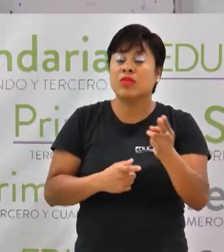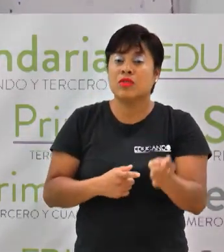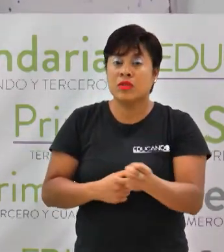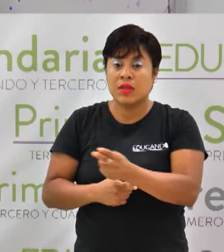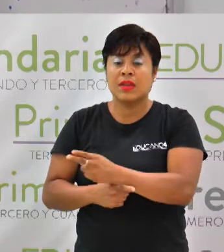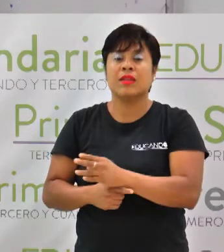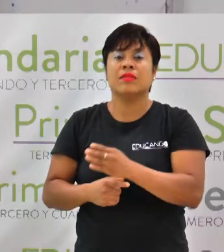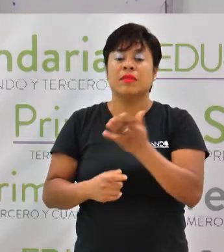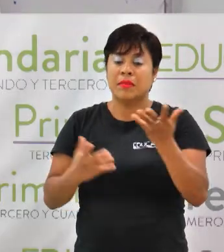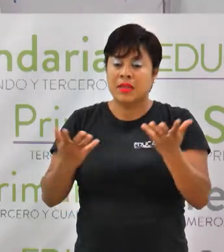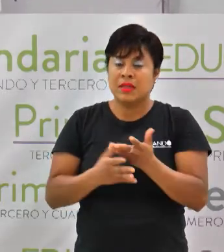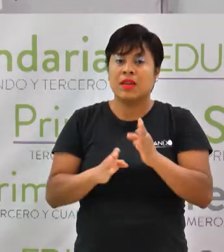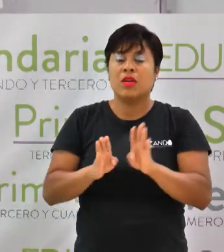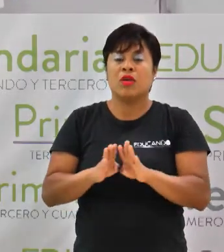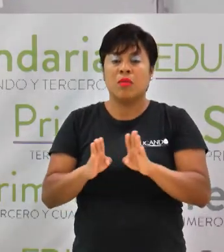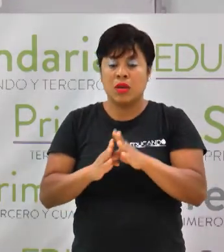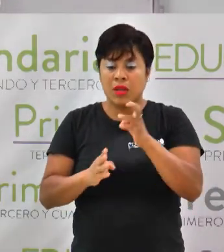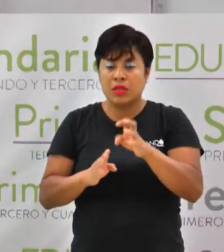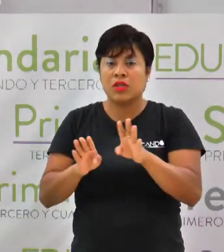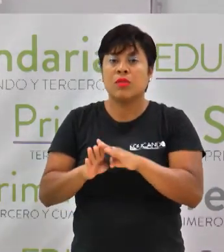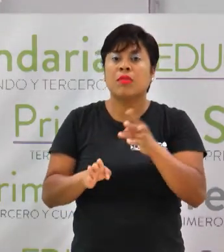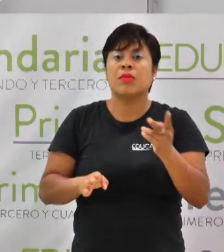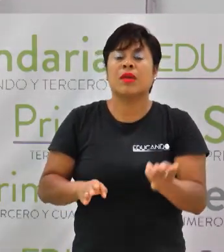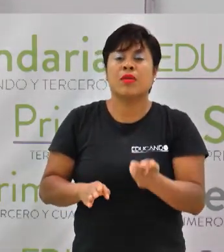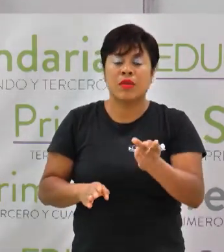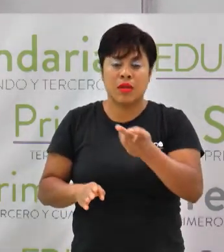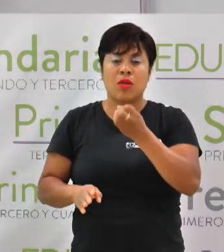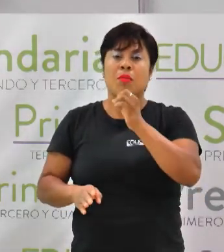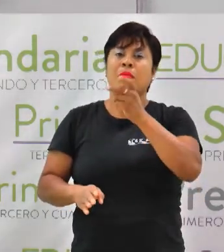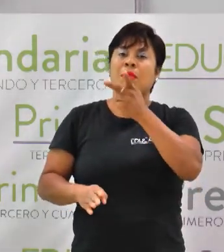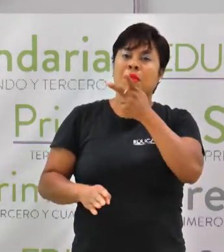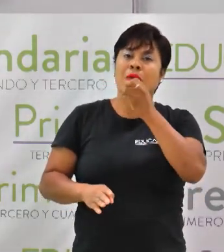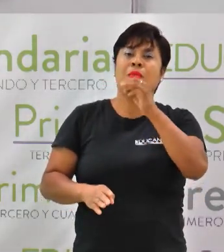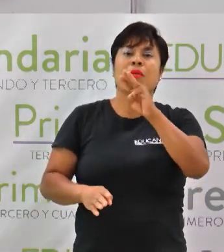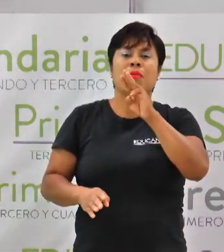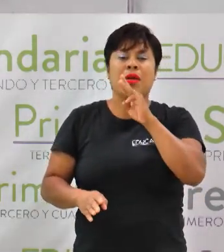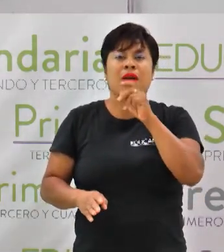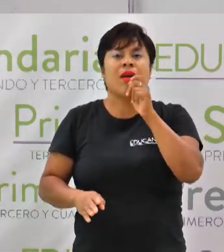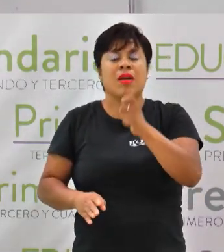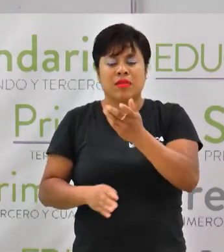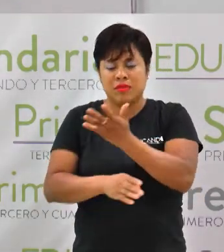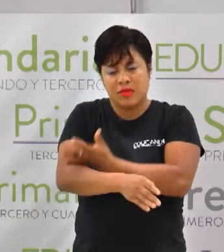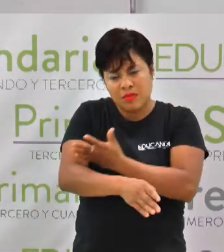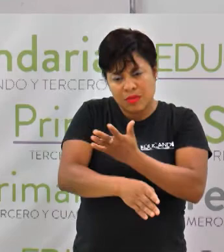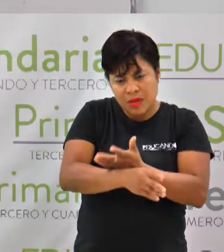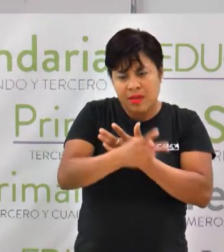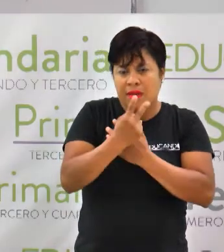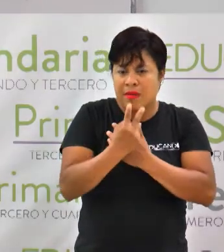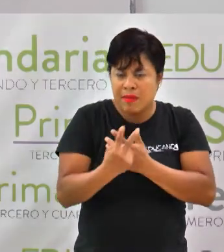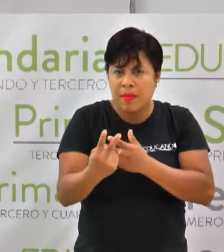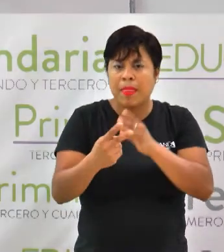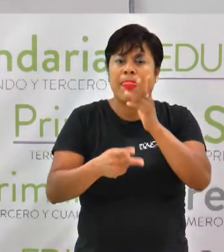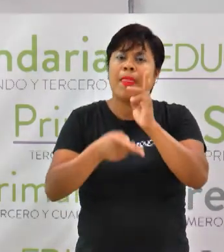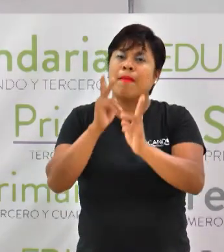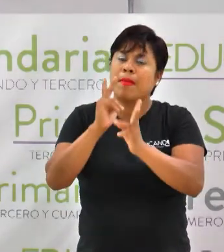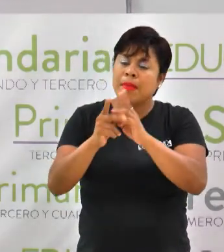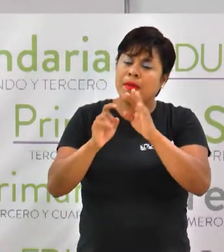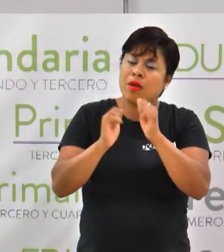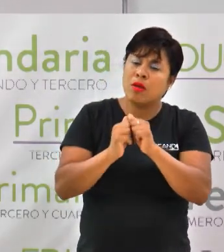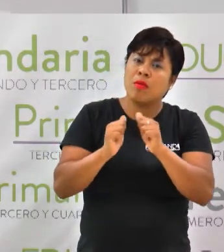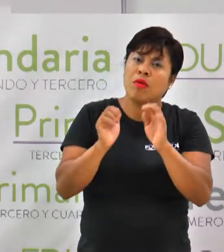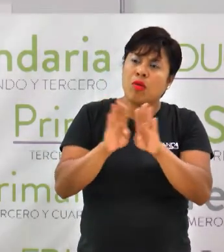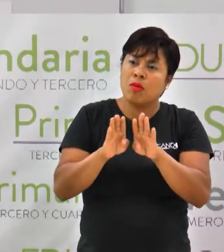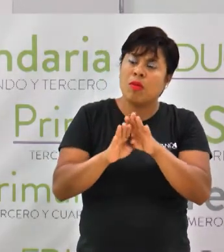Entonces, ustedes van a darse a la tarea de preguntar con papá o mamá que los acompañe a hacerle